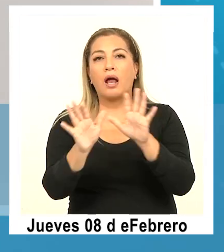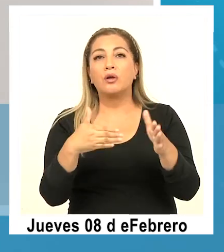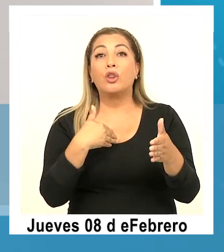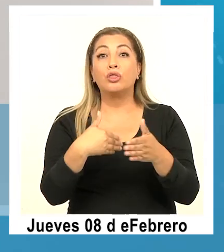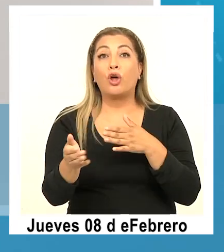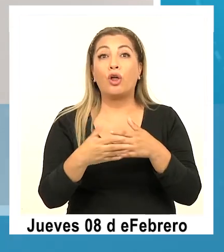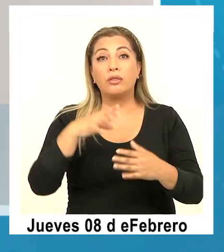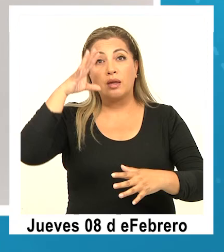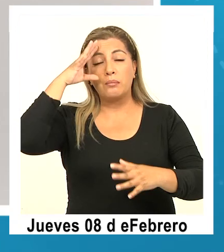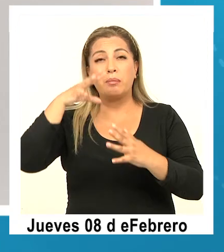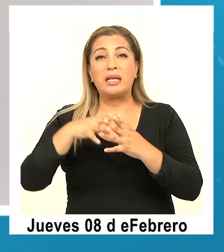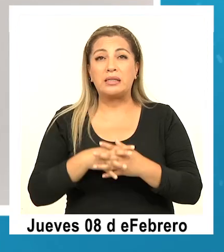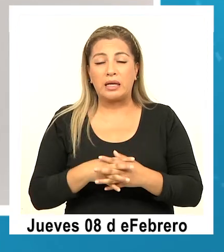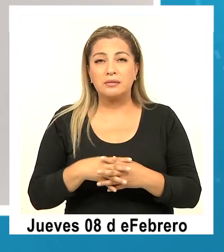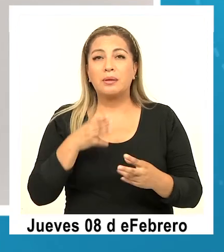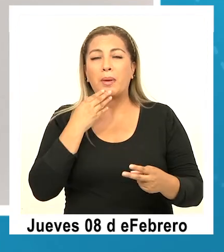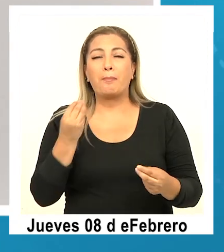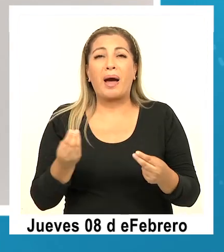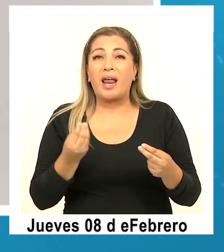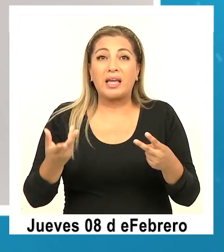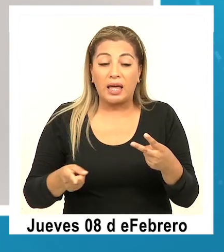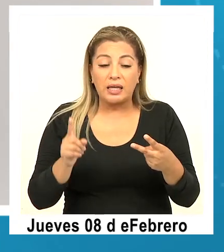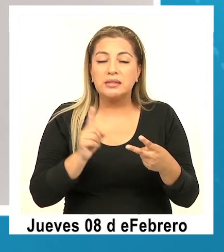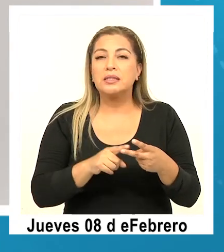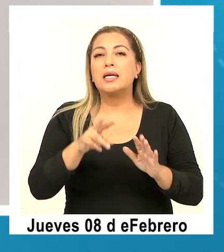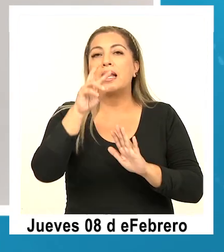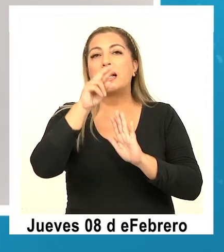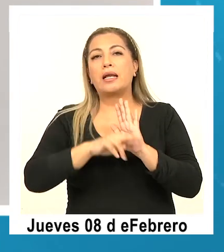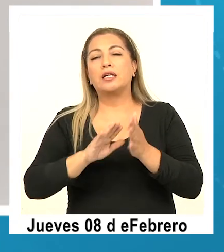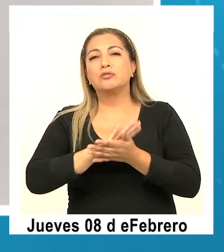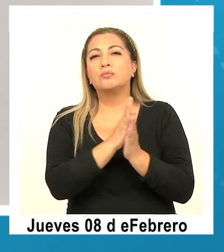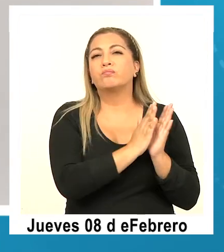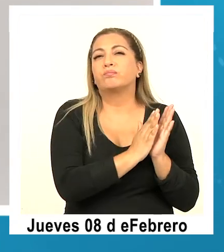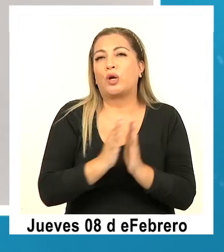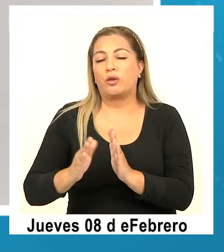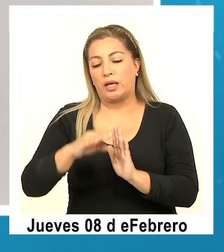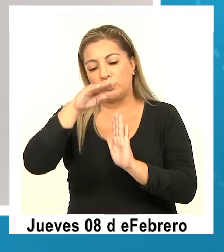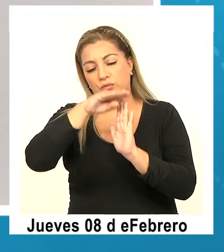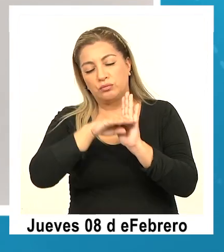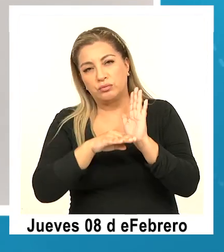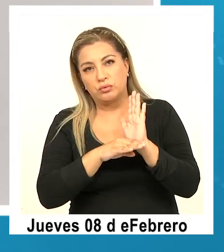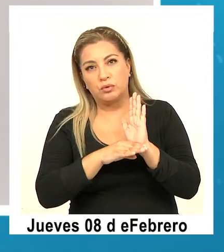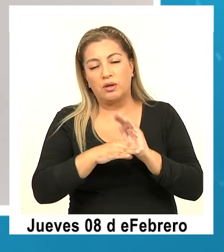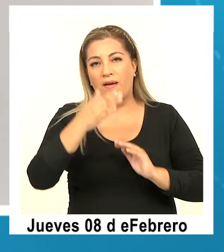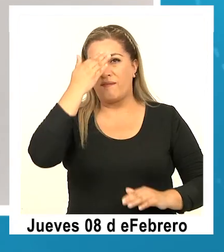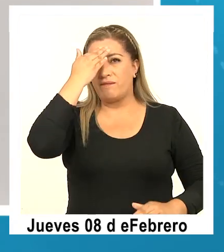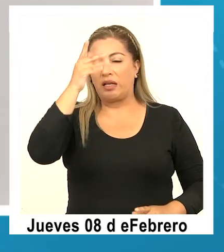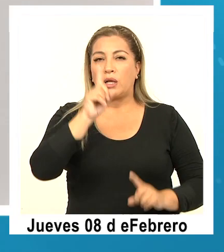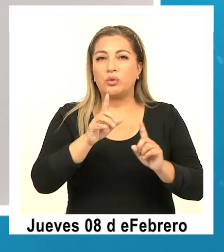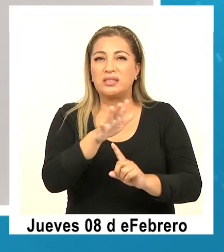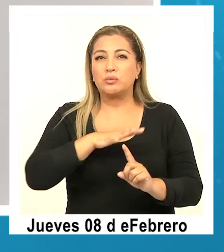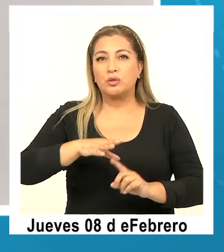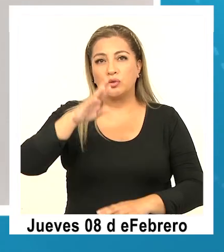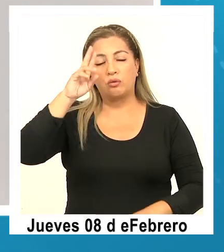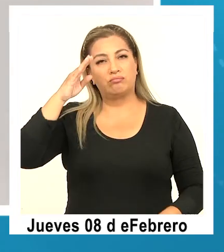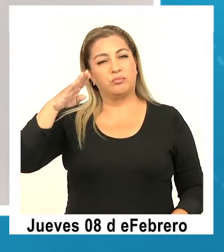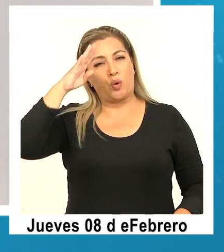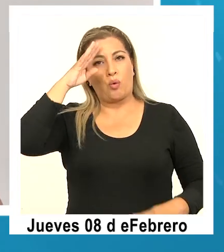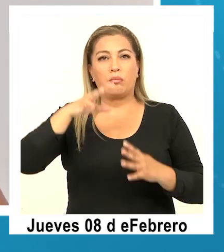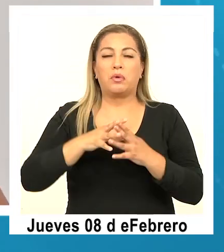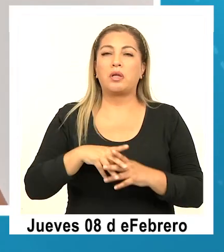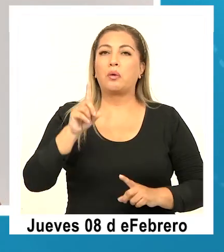van a estar, para qué y cuáles son las reglas. ¿Cómo va a actuar un militar enfrentado a una situación? Porque, claro, cuando